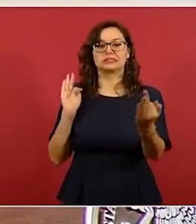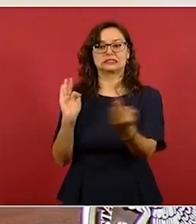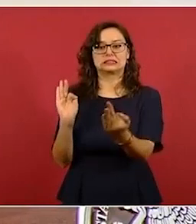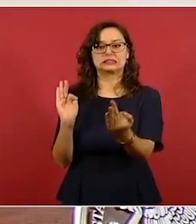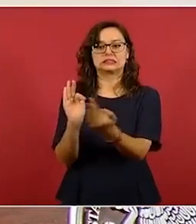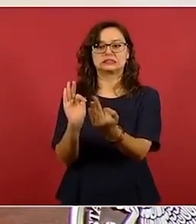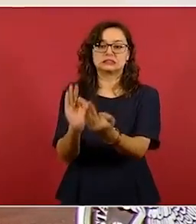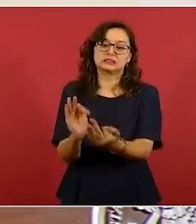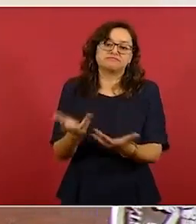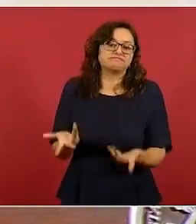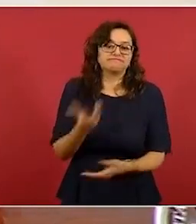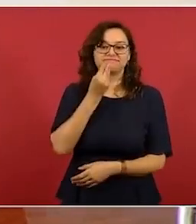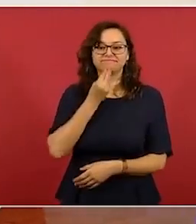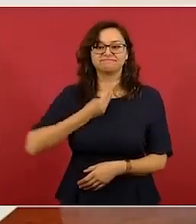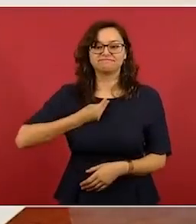tendrá que venir.